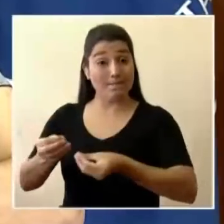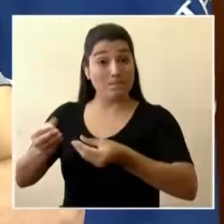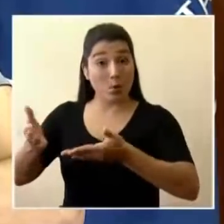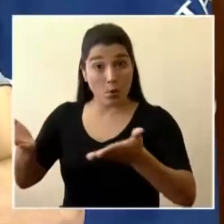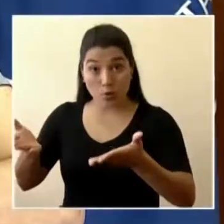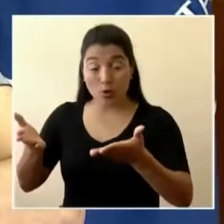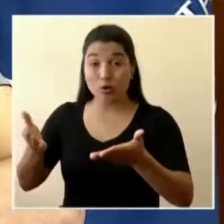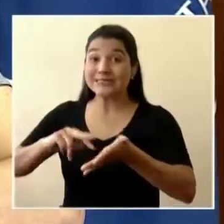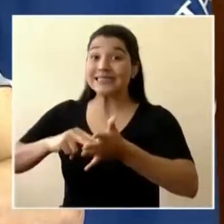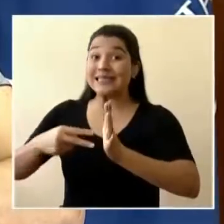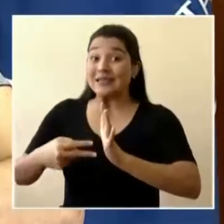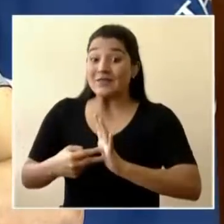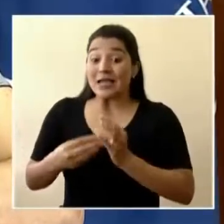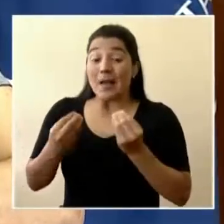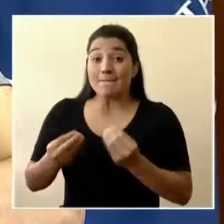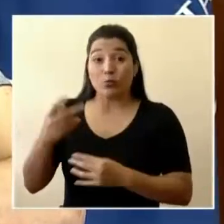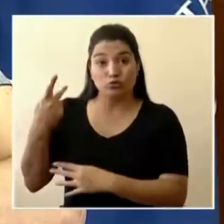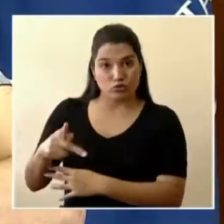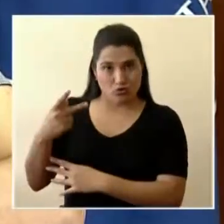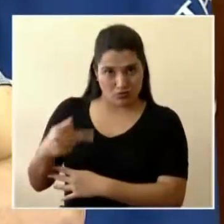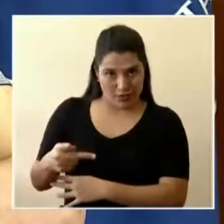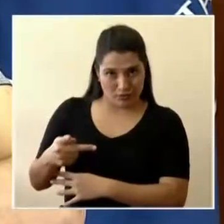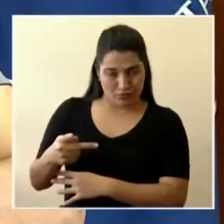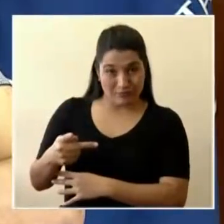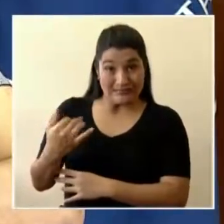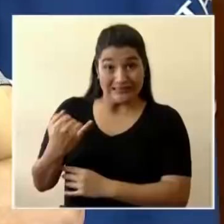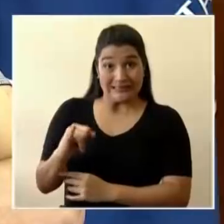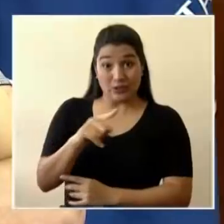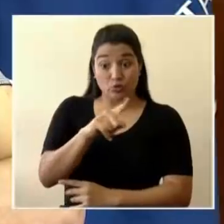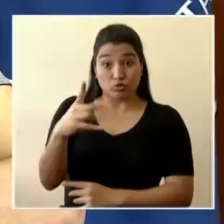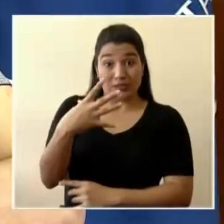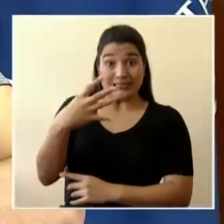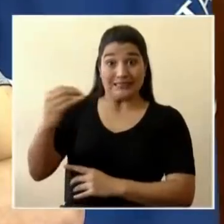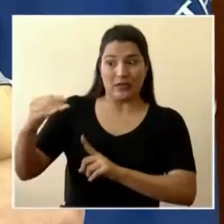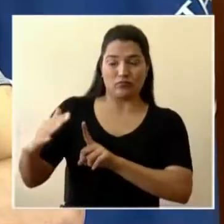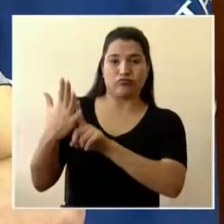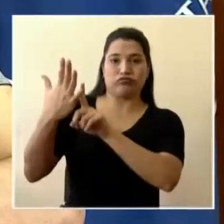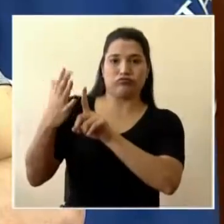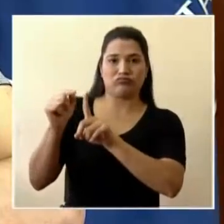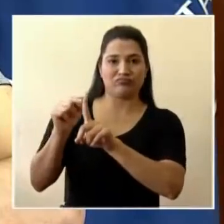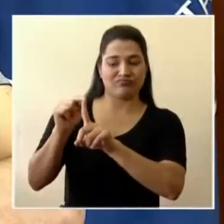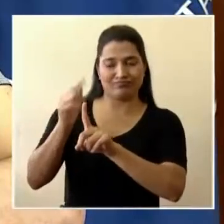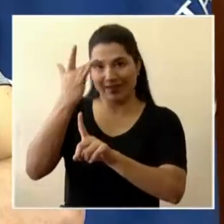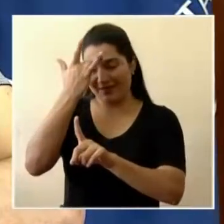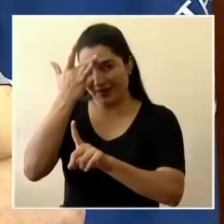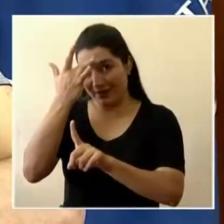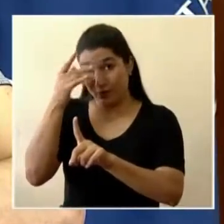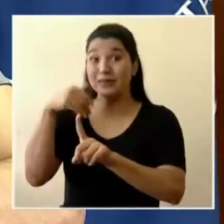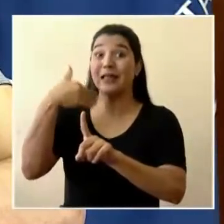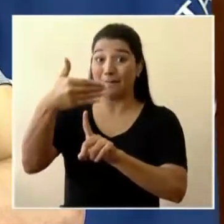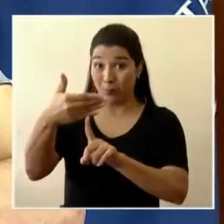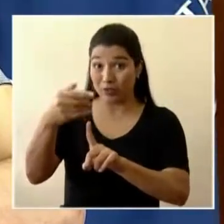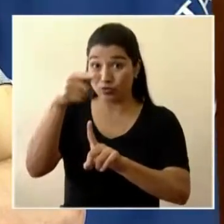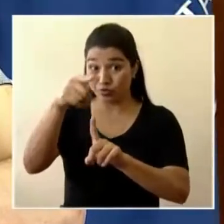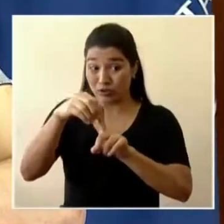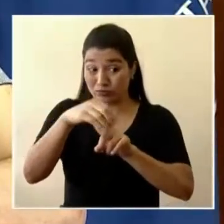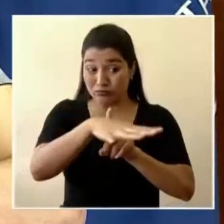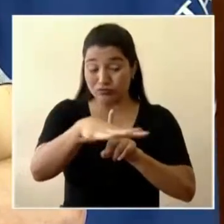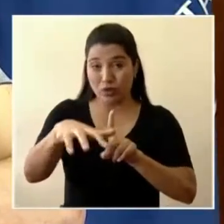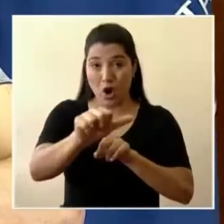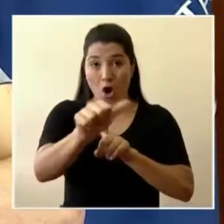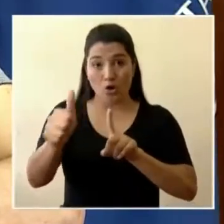es riesgoso, se está exponiendo a infectarse y a infectar a otras personas. Entonces, de verdad,